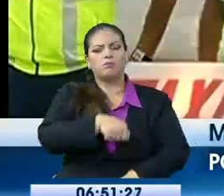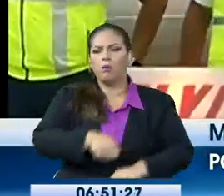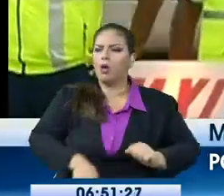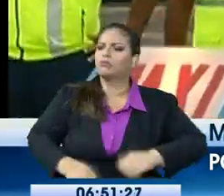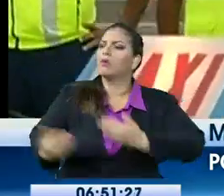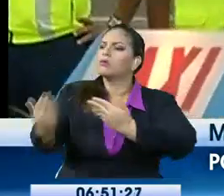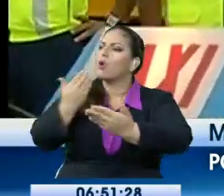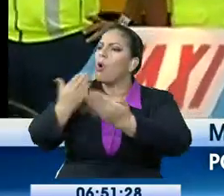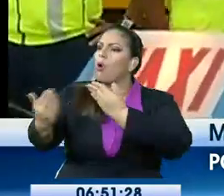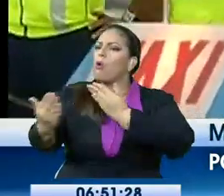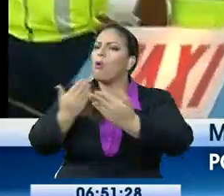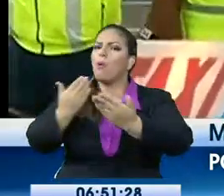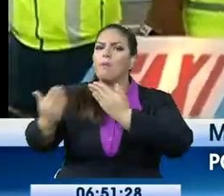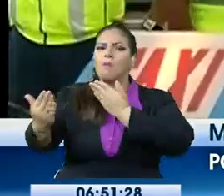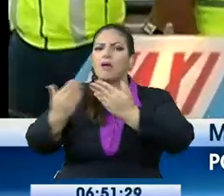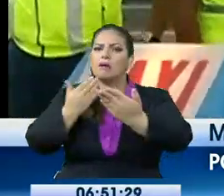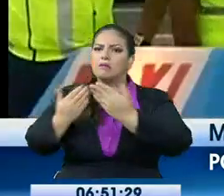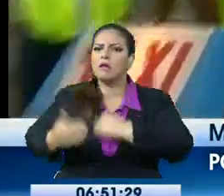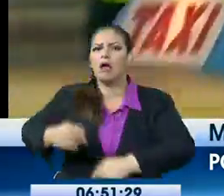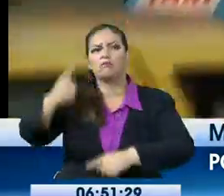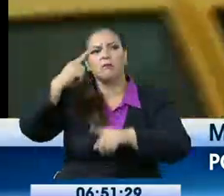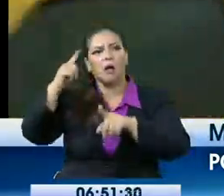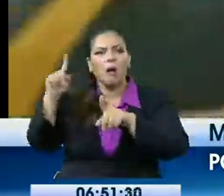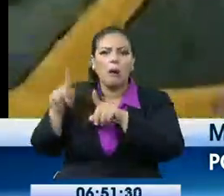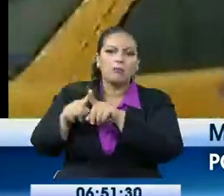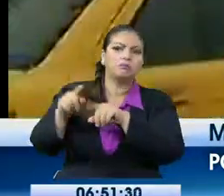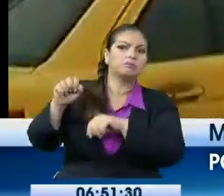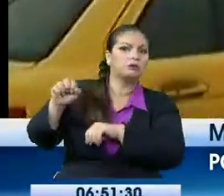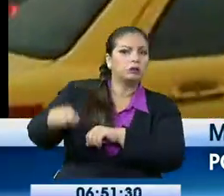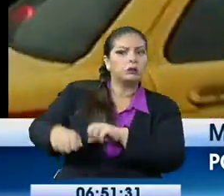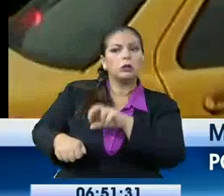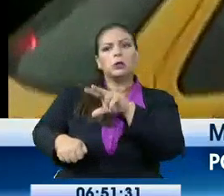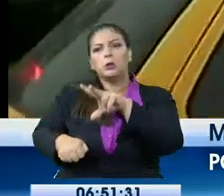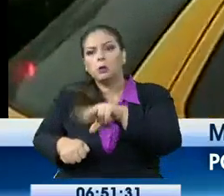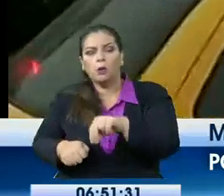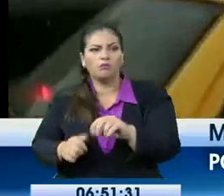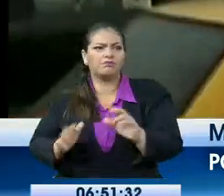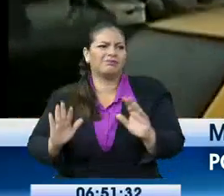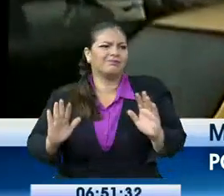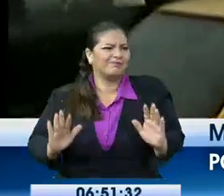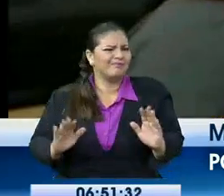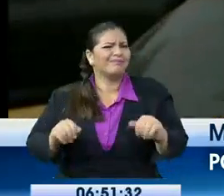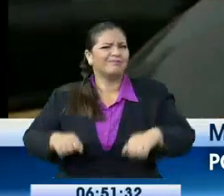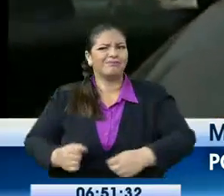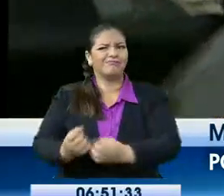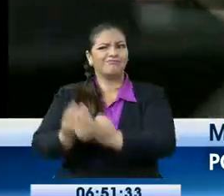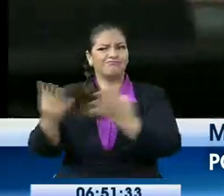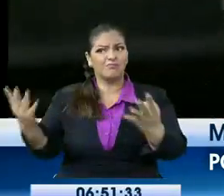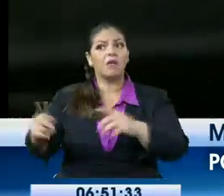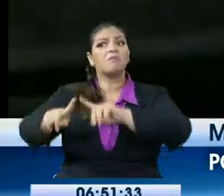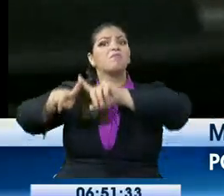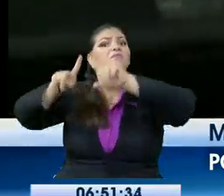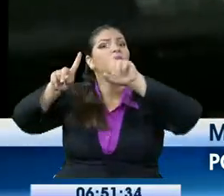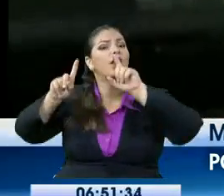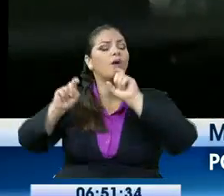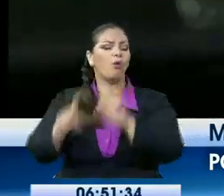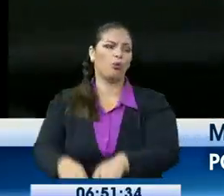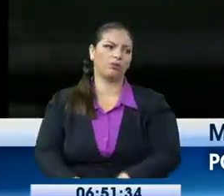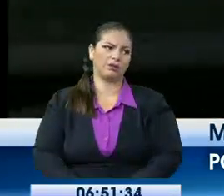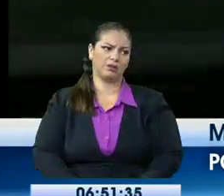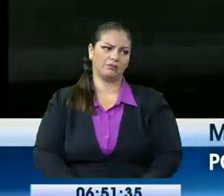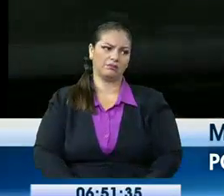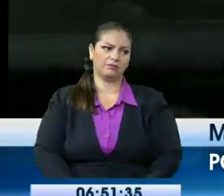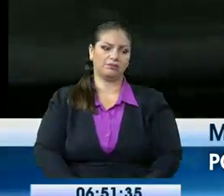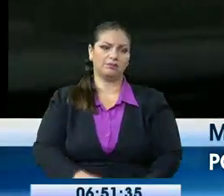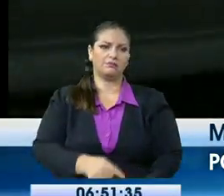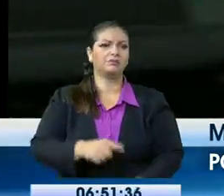las cosas como ellos creen que están bien, pero los moradores también tienen voz y voto. Ok, perfecto. Entonces, versiones por